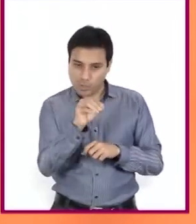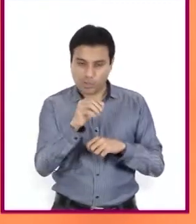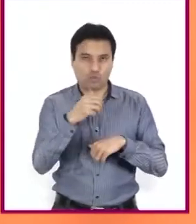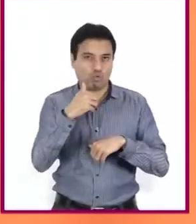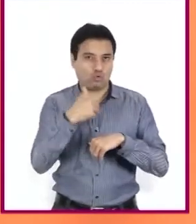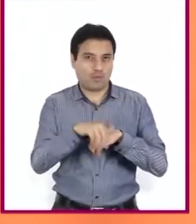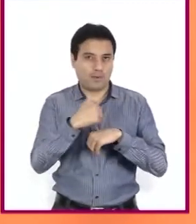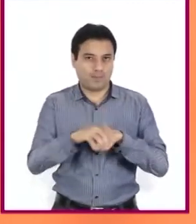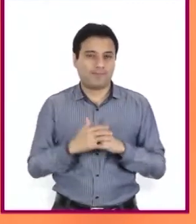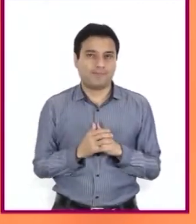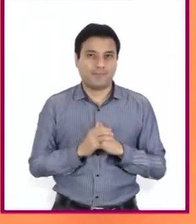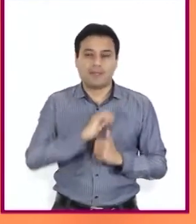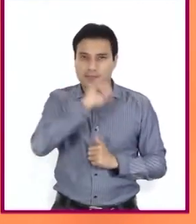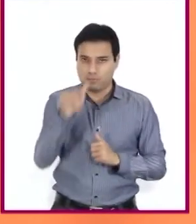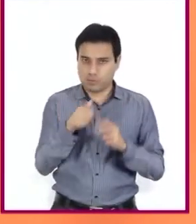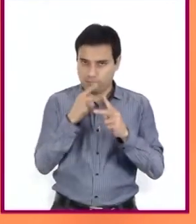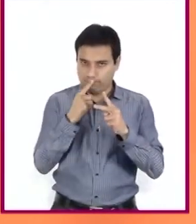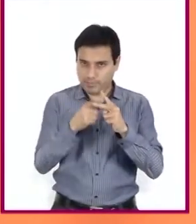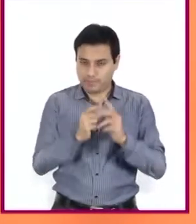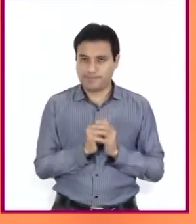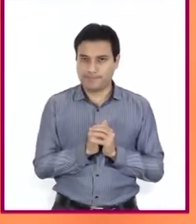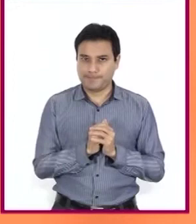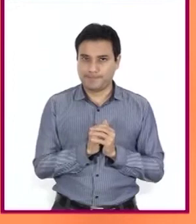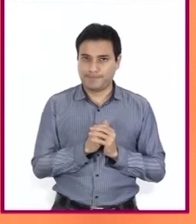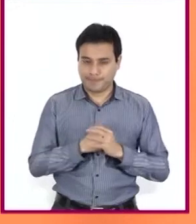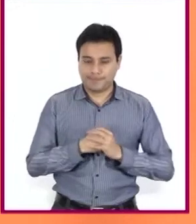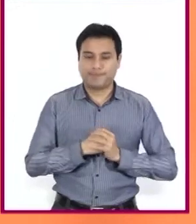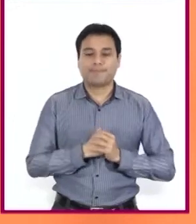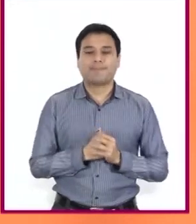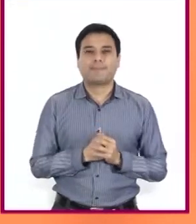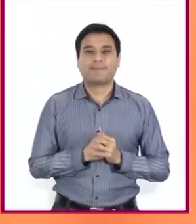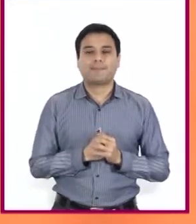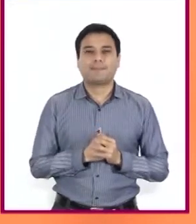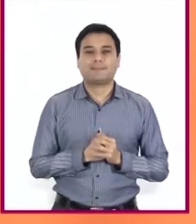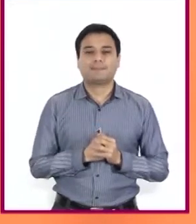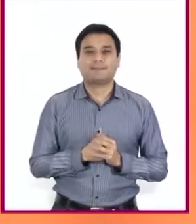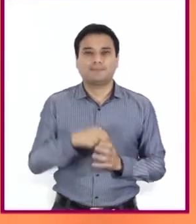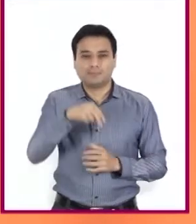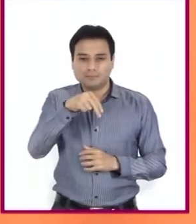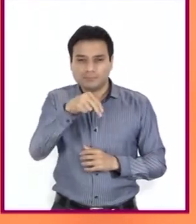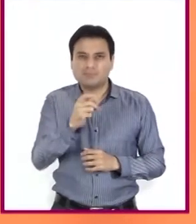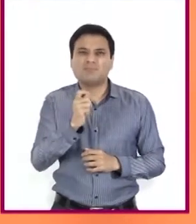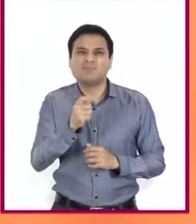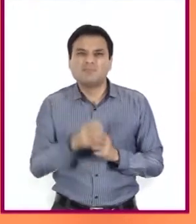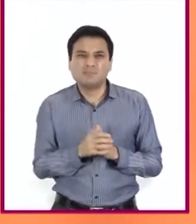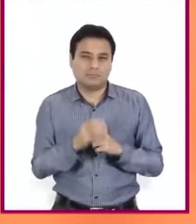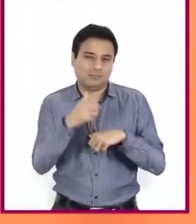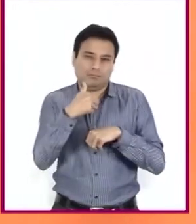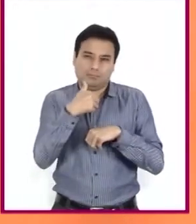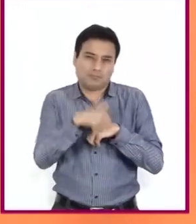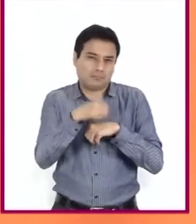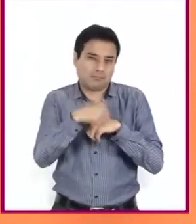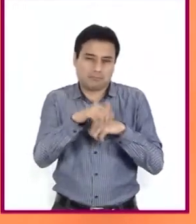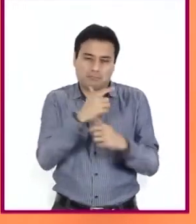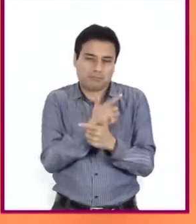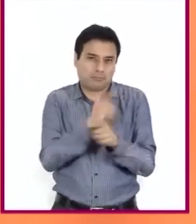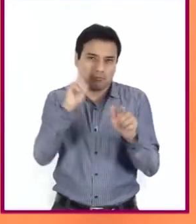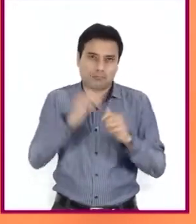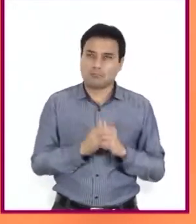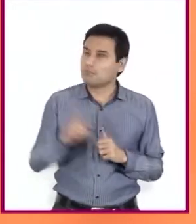algebraica. Al sustituir el valor de n, que representa el número de la figura, en la